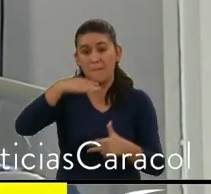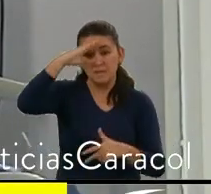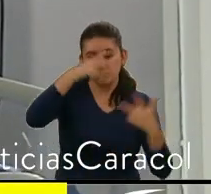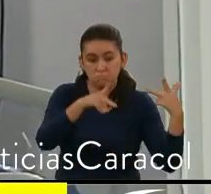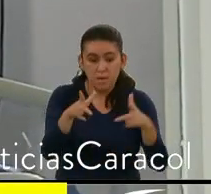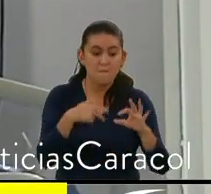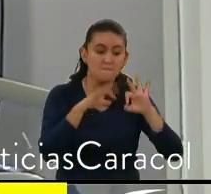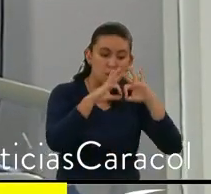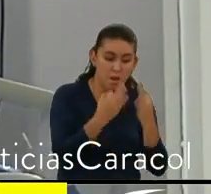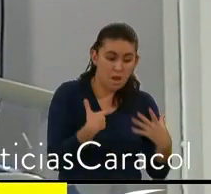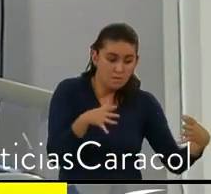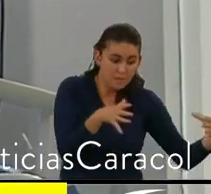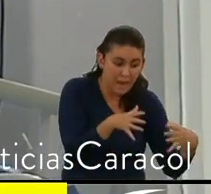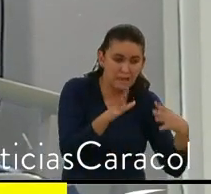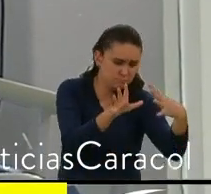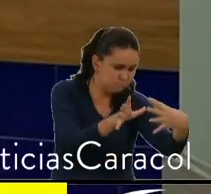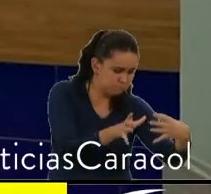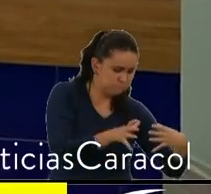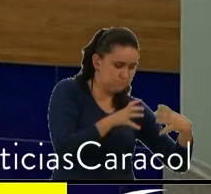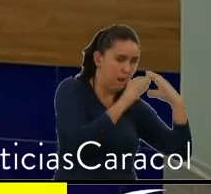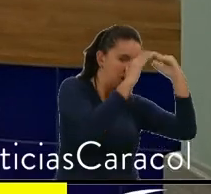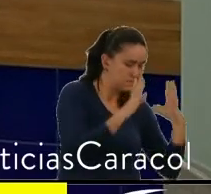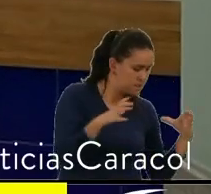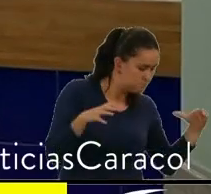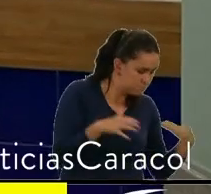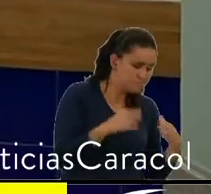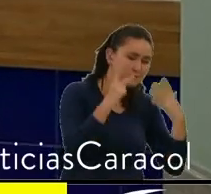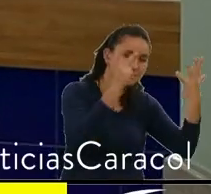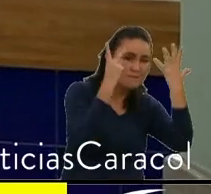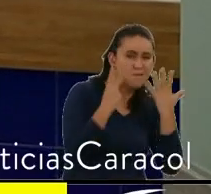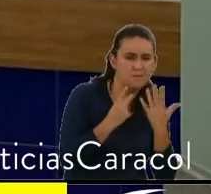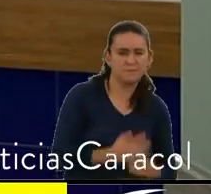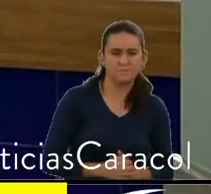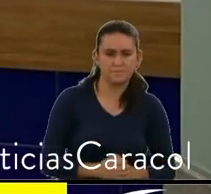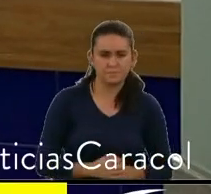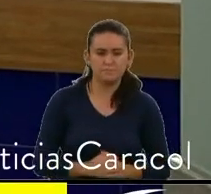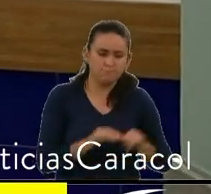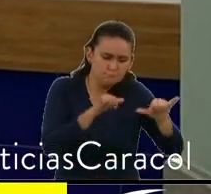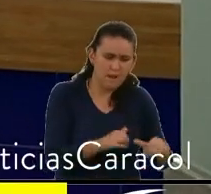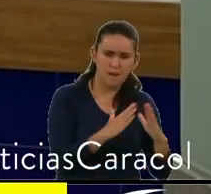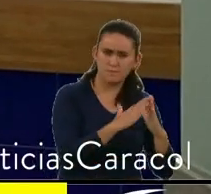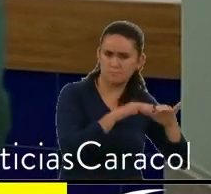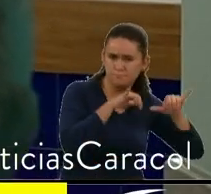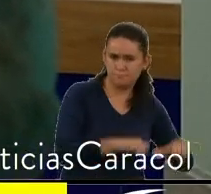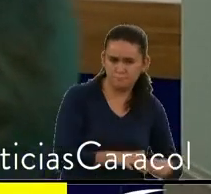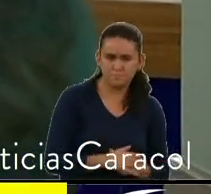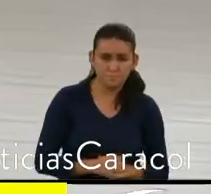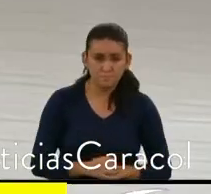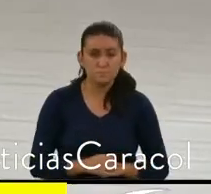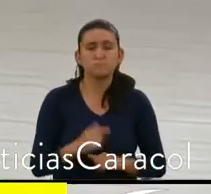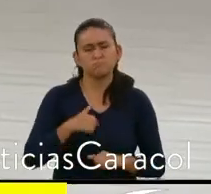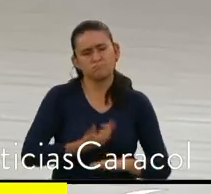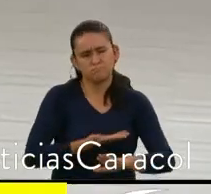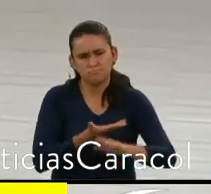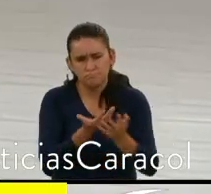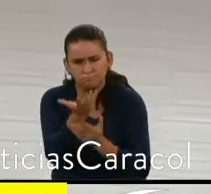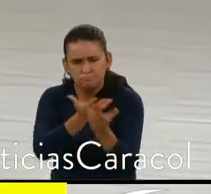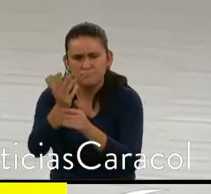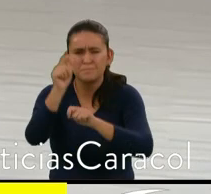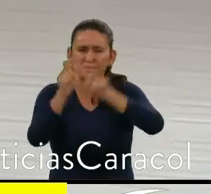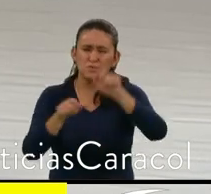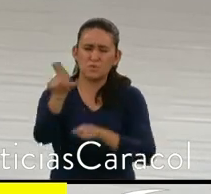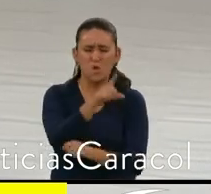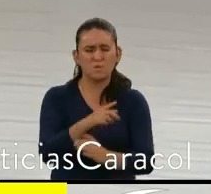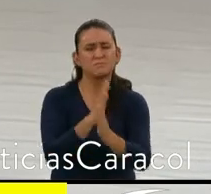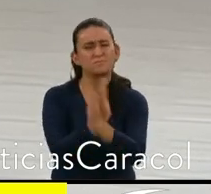núcleos familiares a aislarse de manera preventiva. Por lo tanto, recomendamos a estas personas tomar la conducta